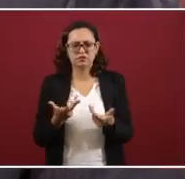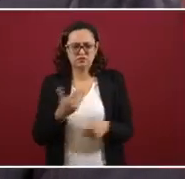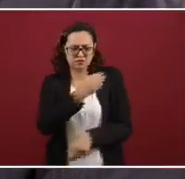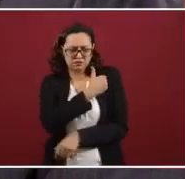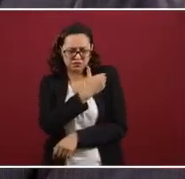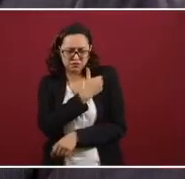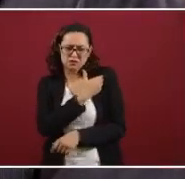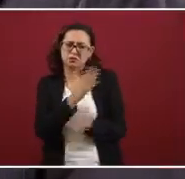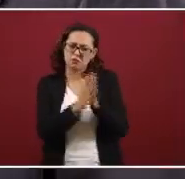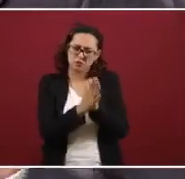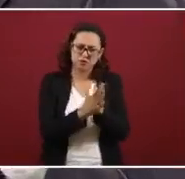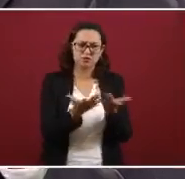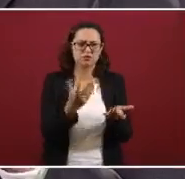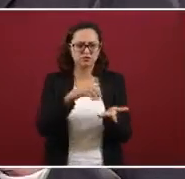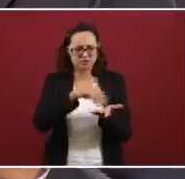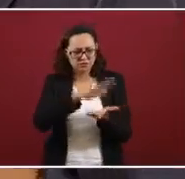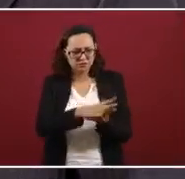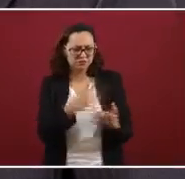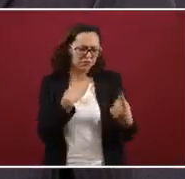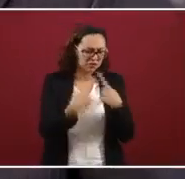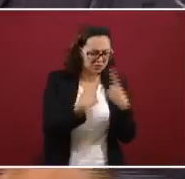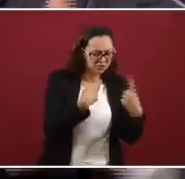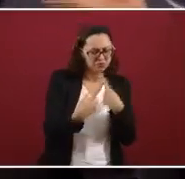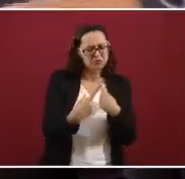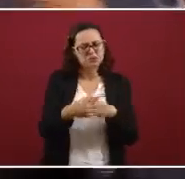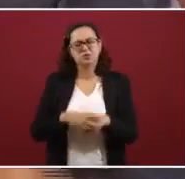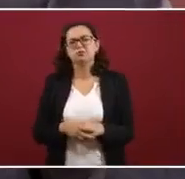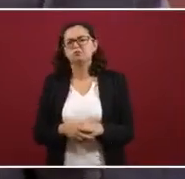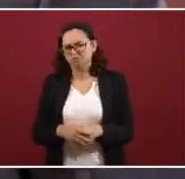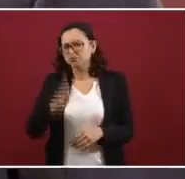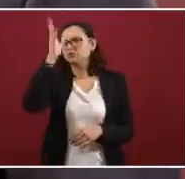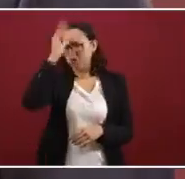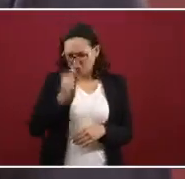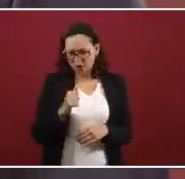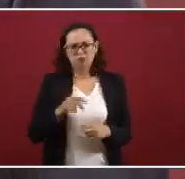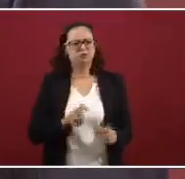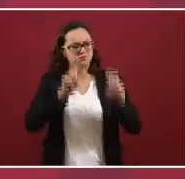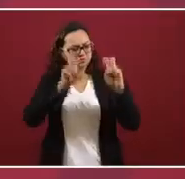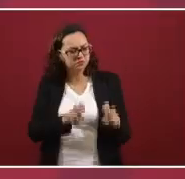acuerdo, que se abriera el diálogo, acepté.